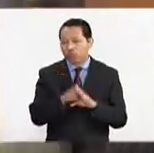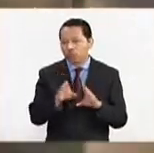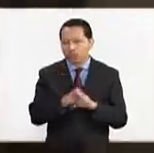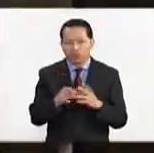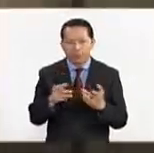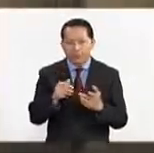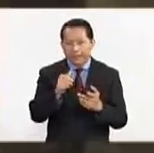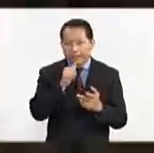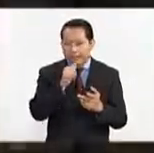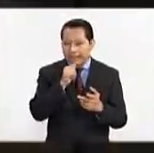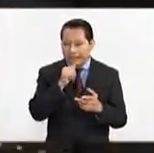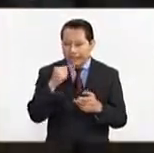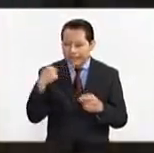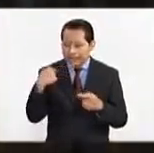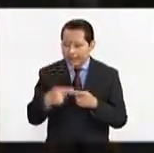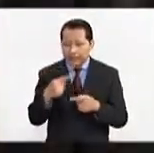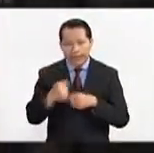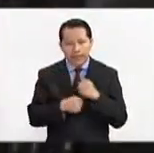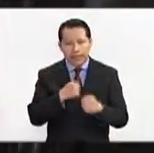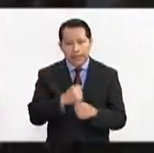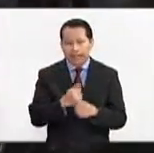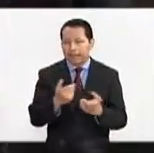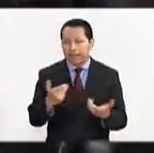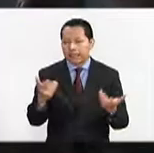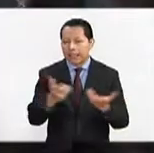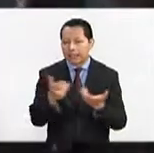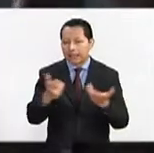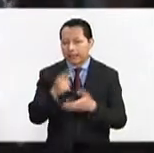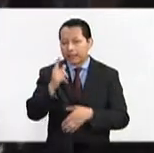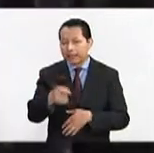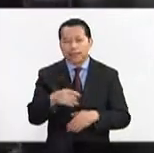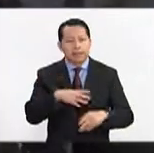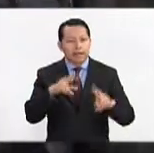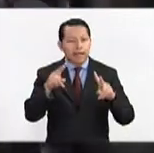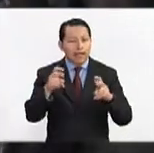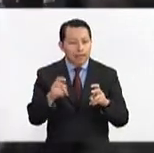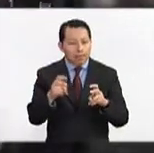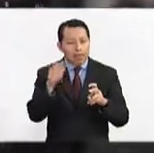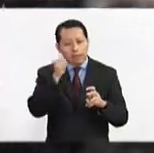absolutamente a nada en los últimos años. El tema se pone en el